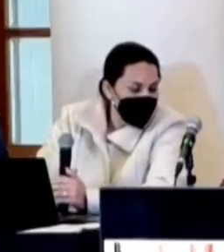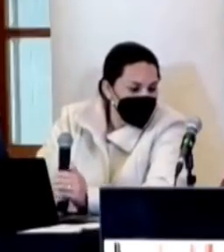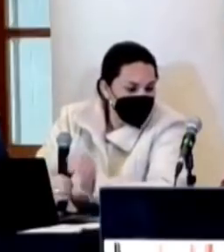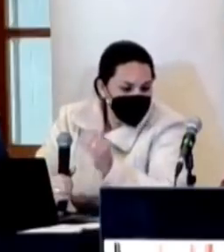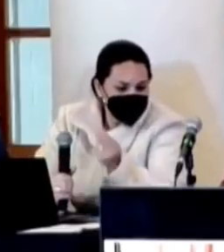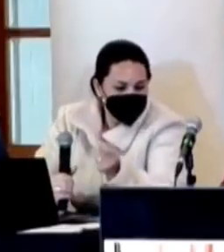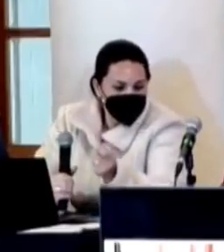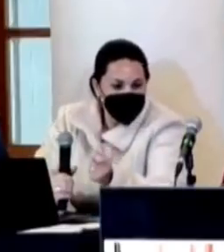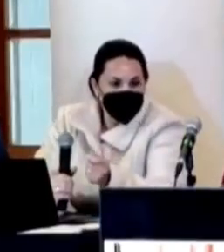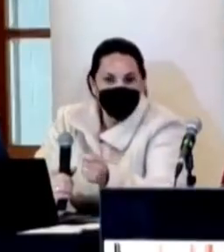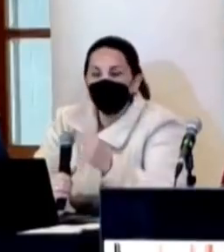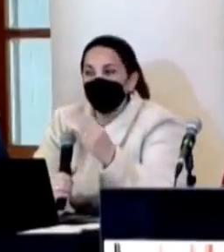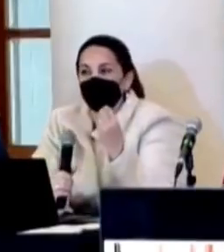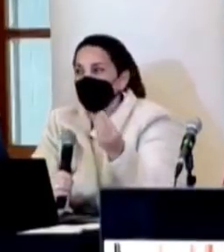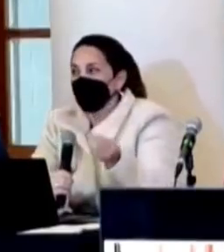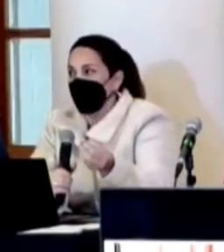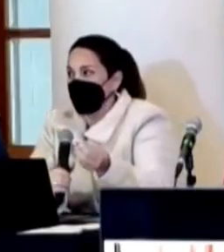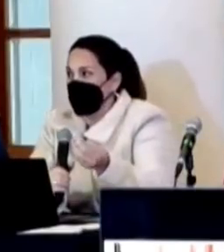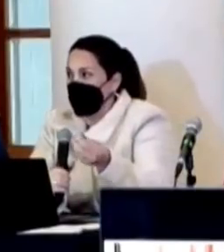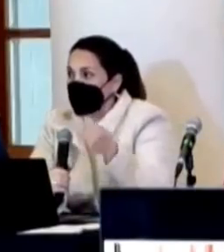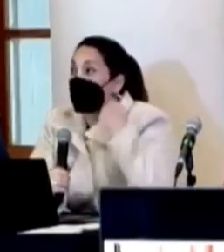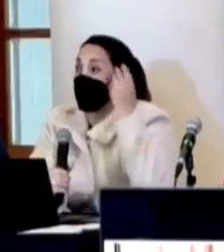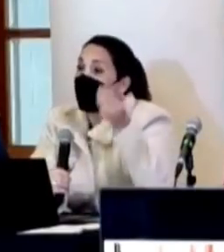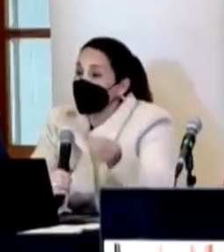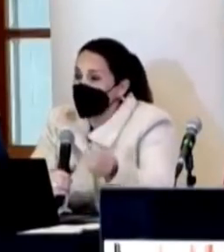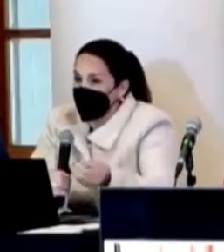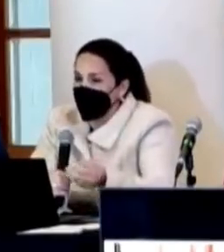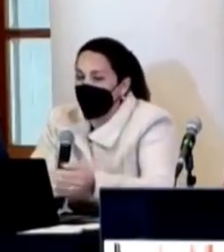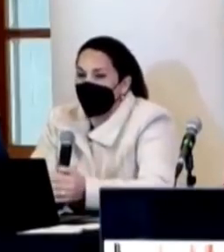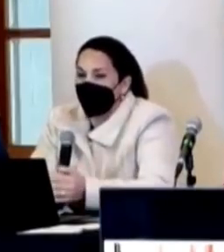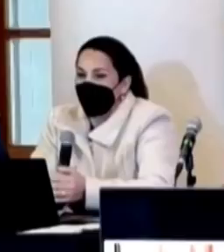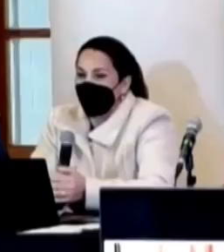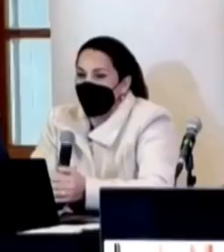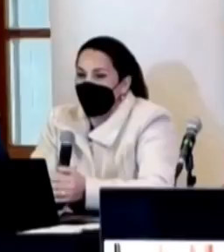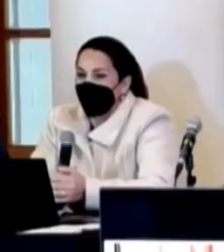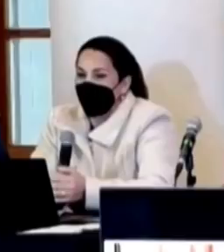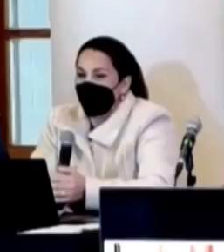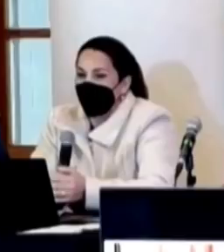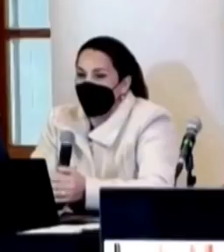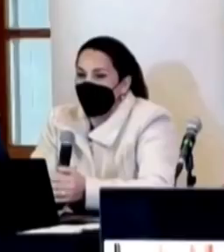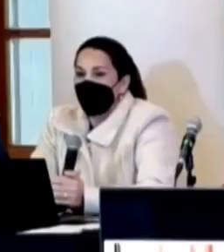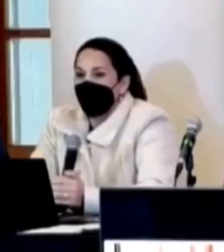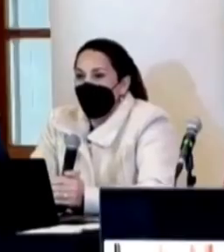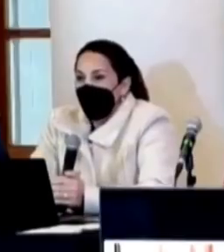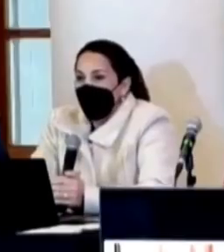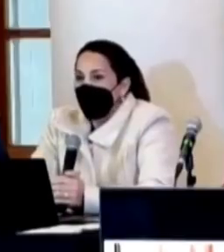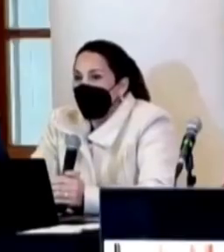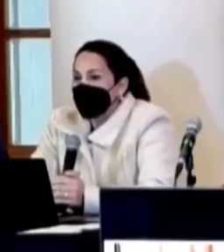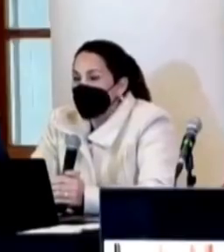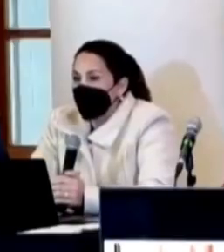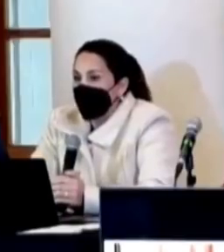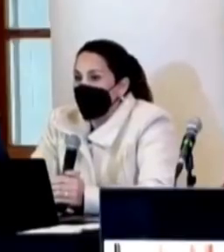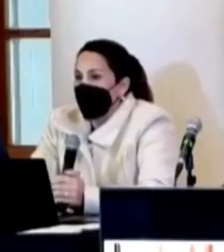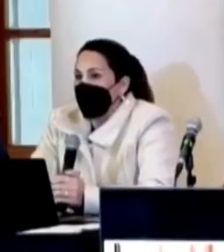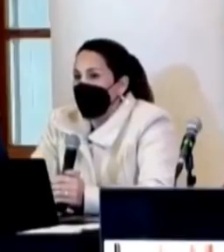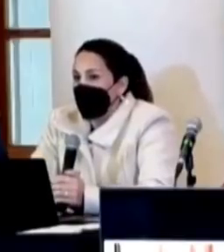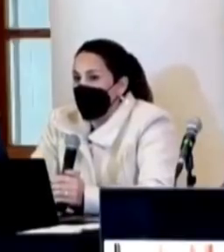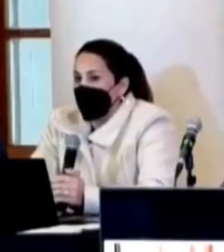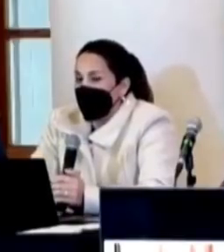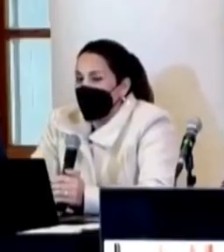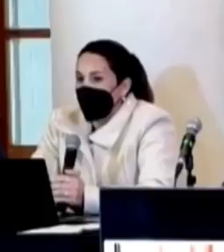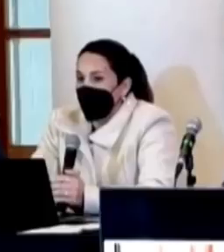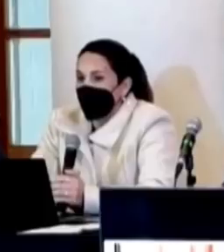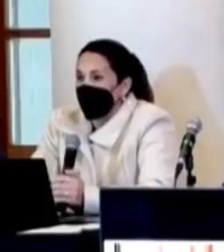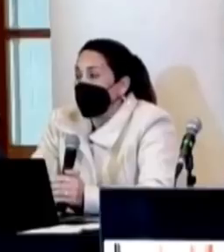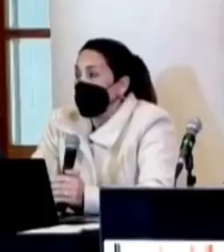quieran que rijan in actum. Y por otro lado, hay quienes dicen que si bien podría ser